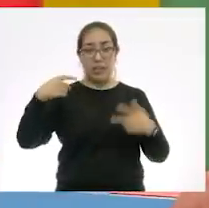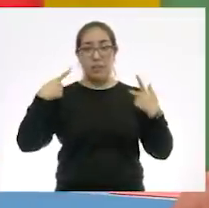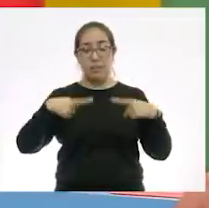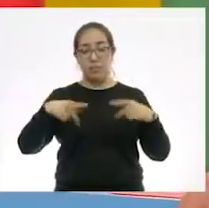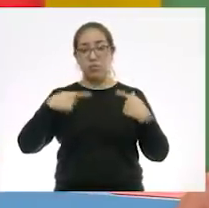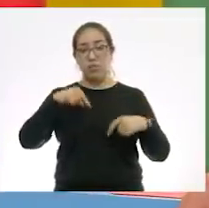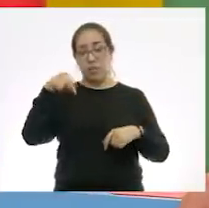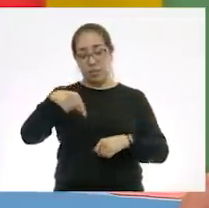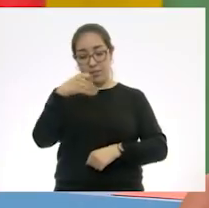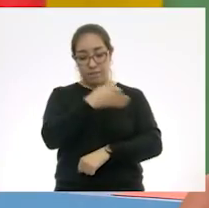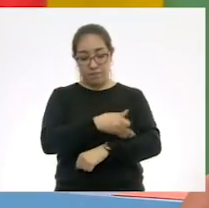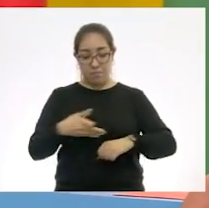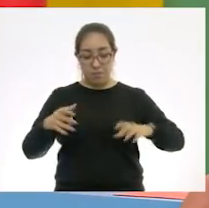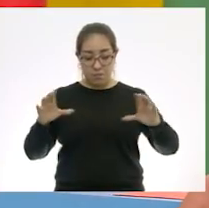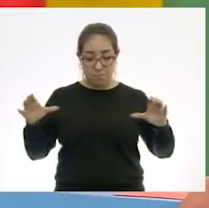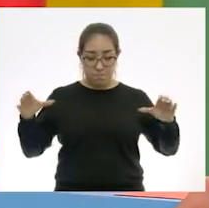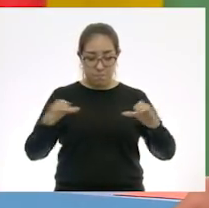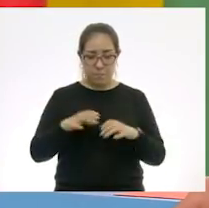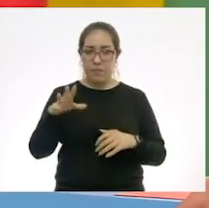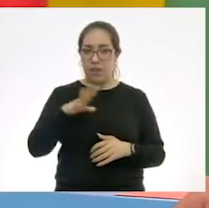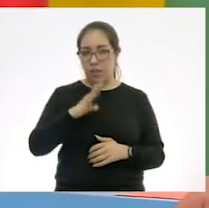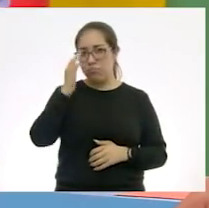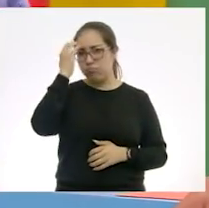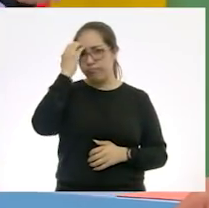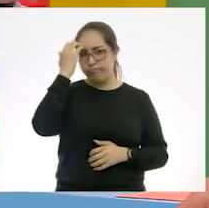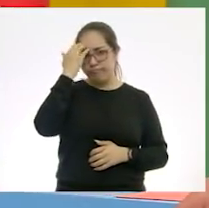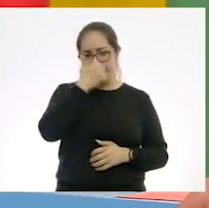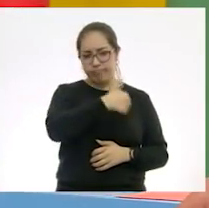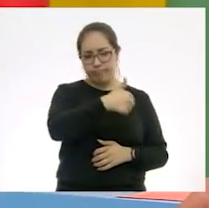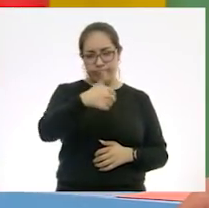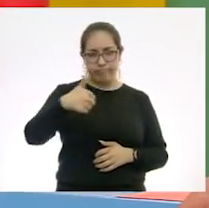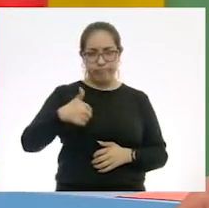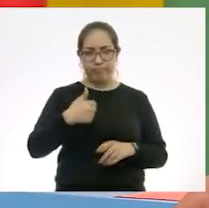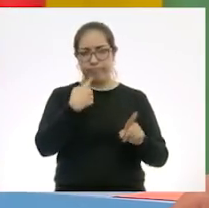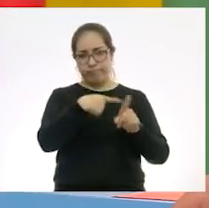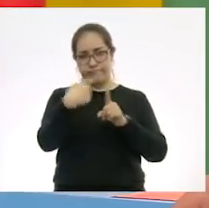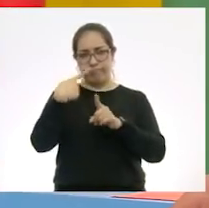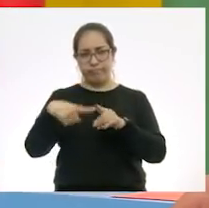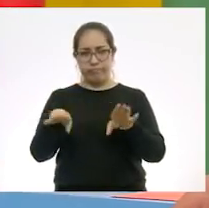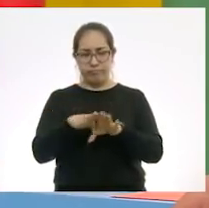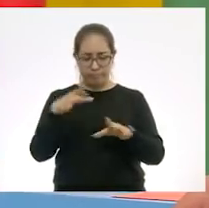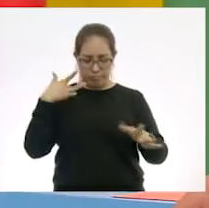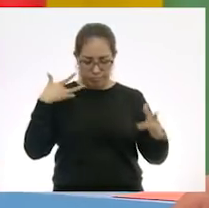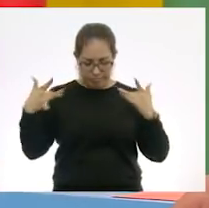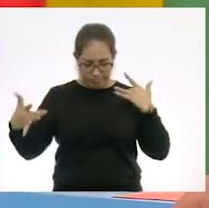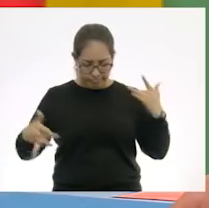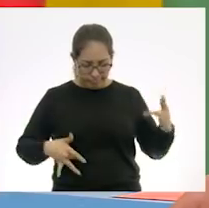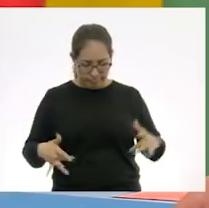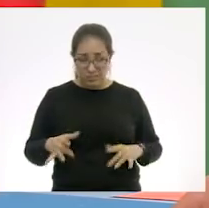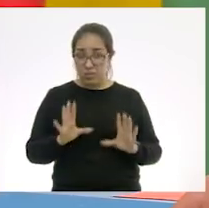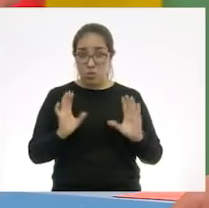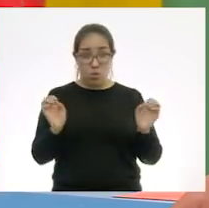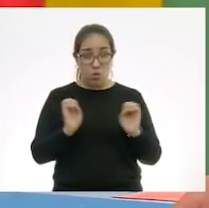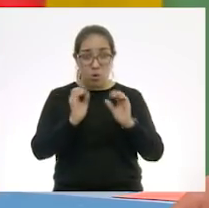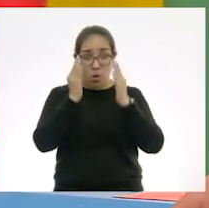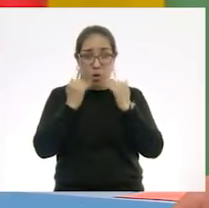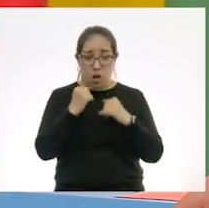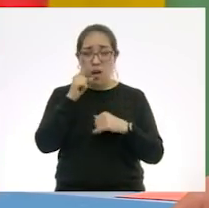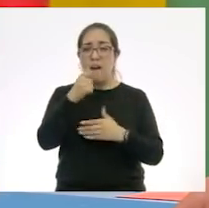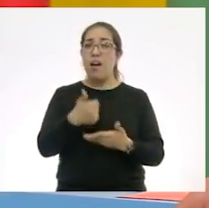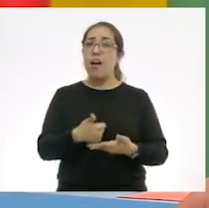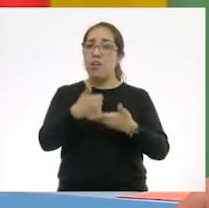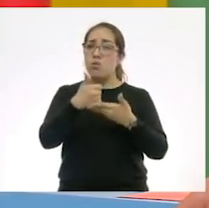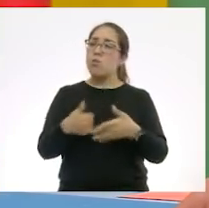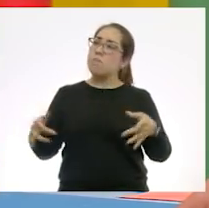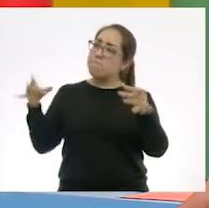nuestra familia pues tiene conocimientos de uno u otro órgano. Y si no los tiene, ustedes pueden ayudar